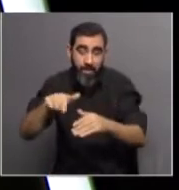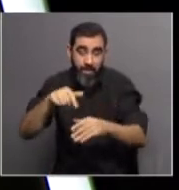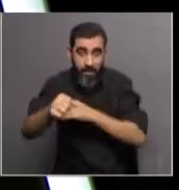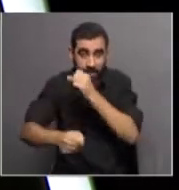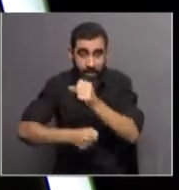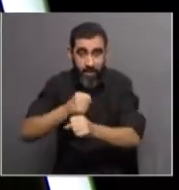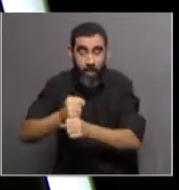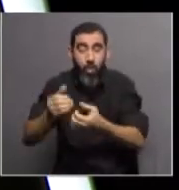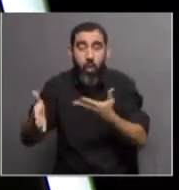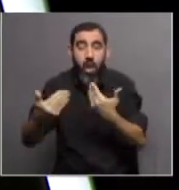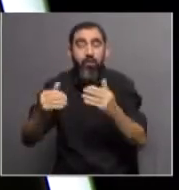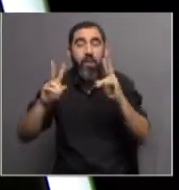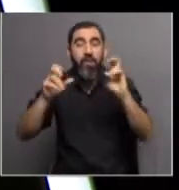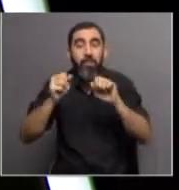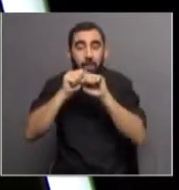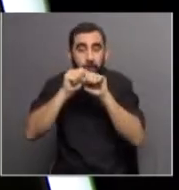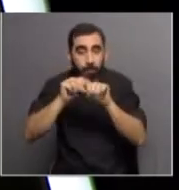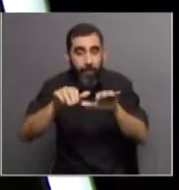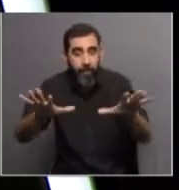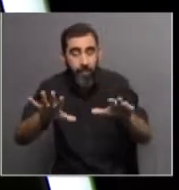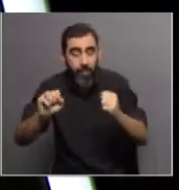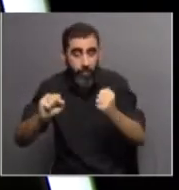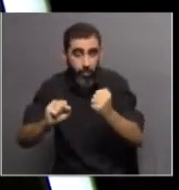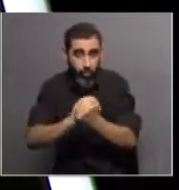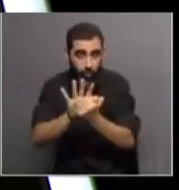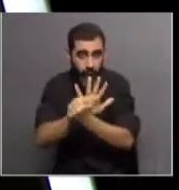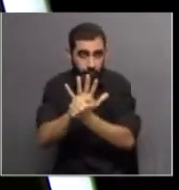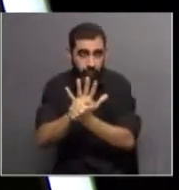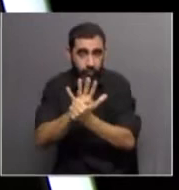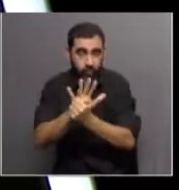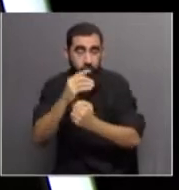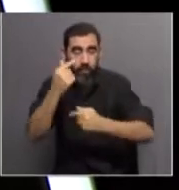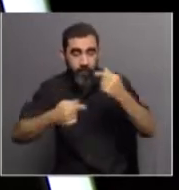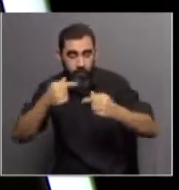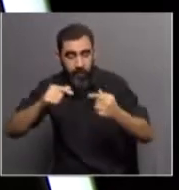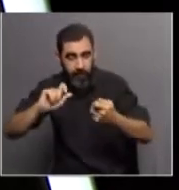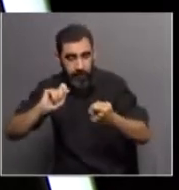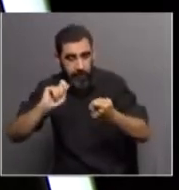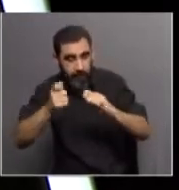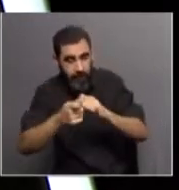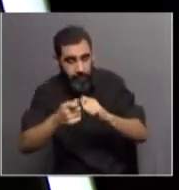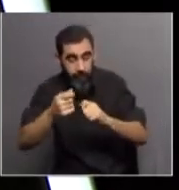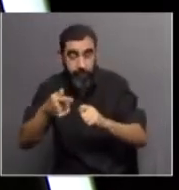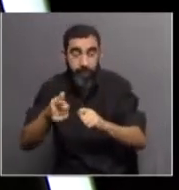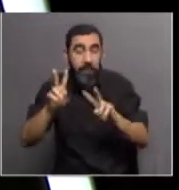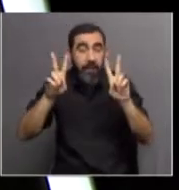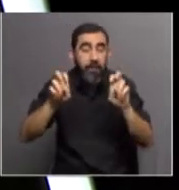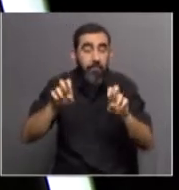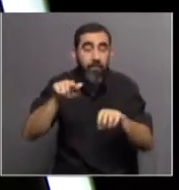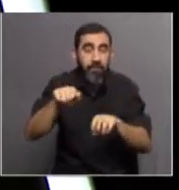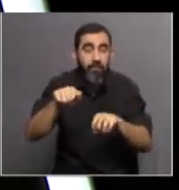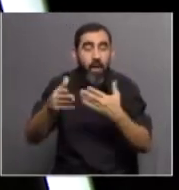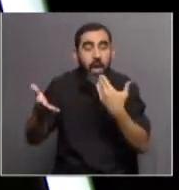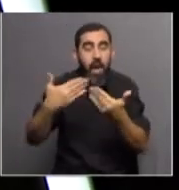a conversar sobre temas que tienen que ver con la pandemia, con la COVID-19, con sus variantes, con los movimientos. En este caso vamos